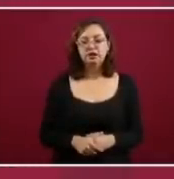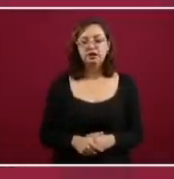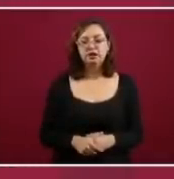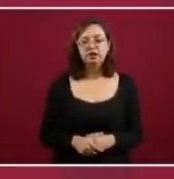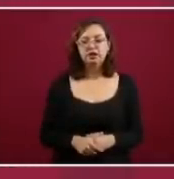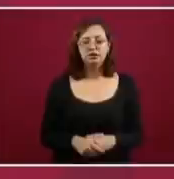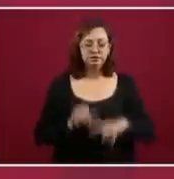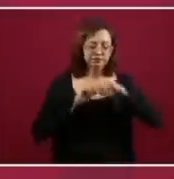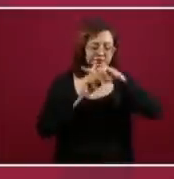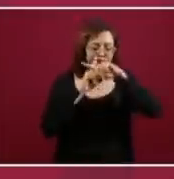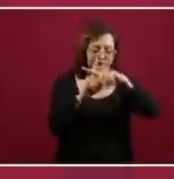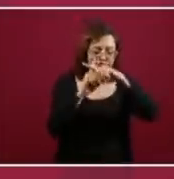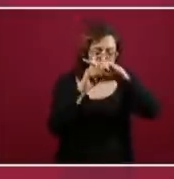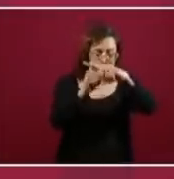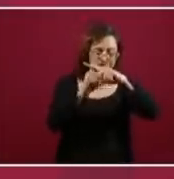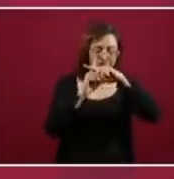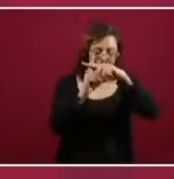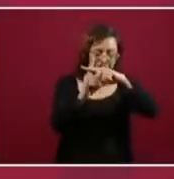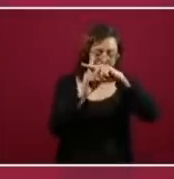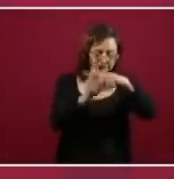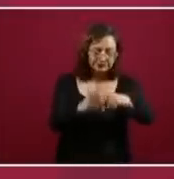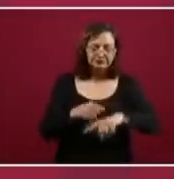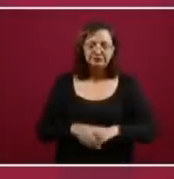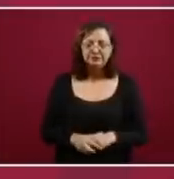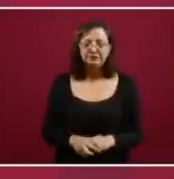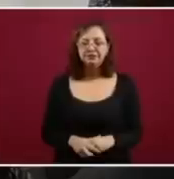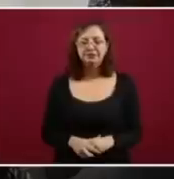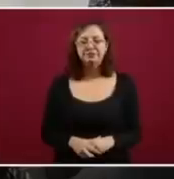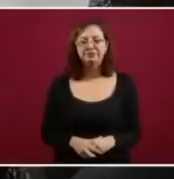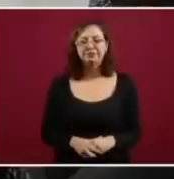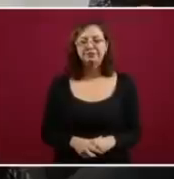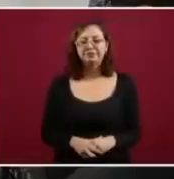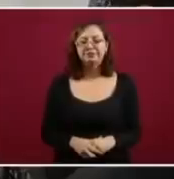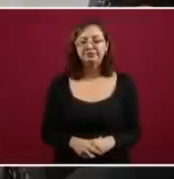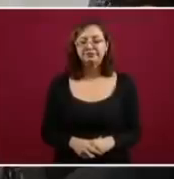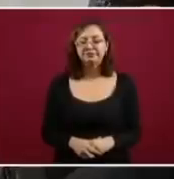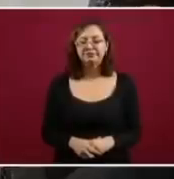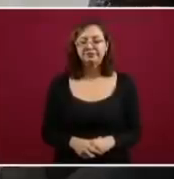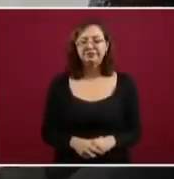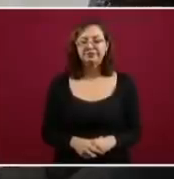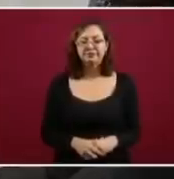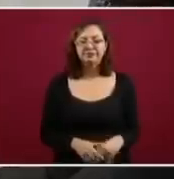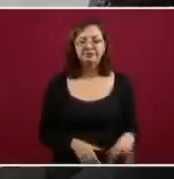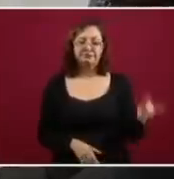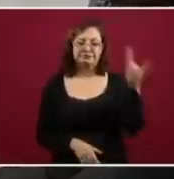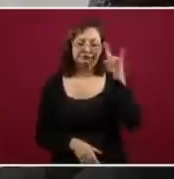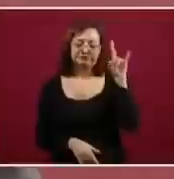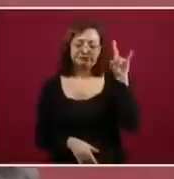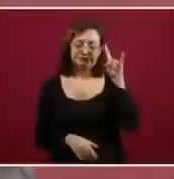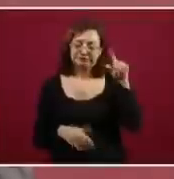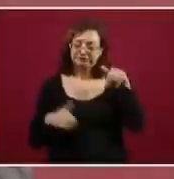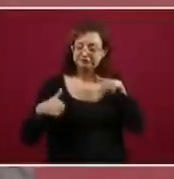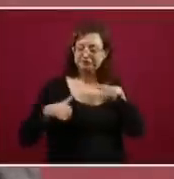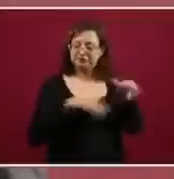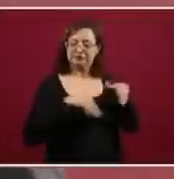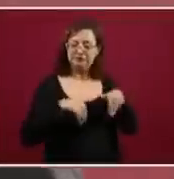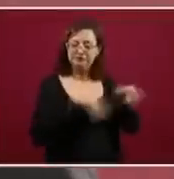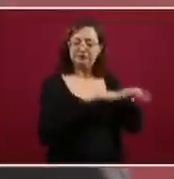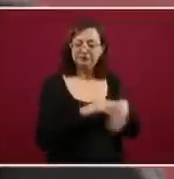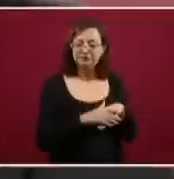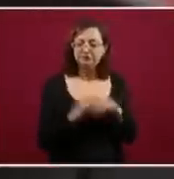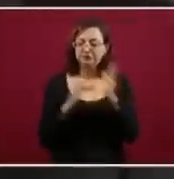con oscuros cruz que se vaya el demonio y que venga